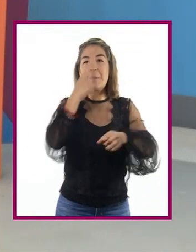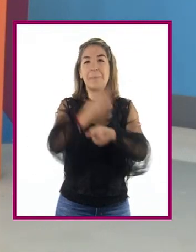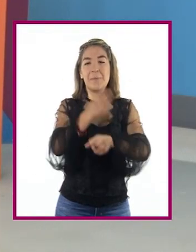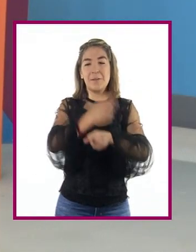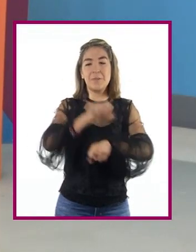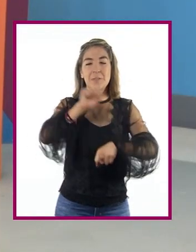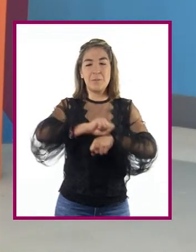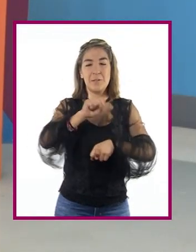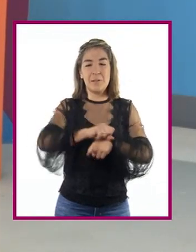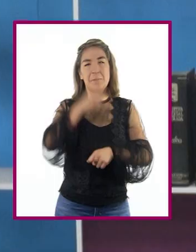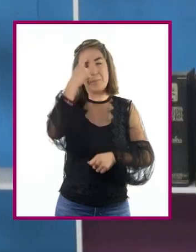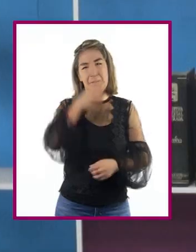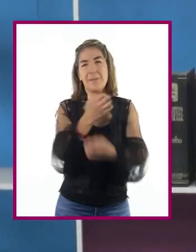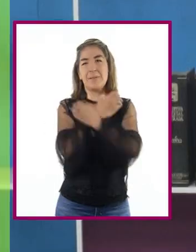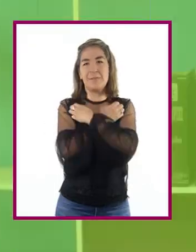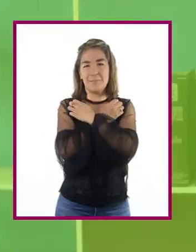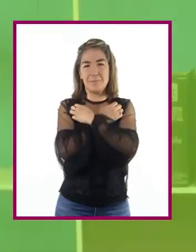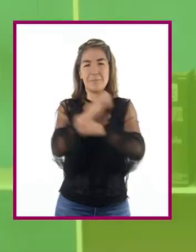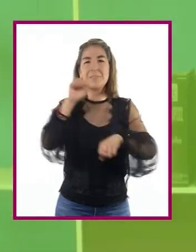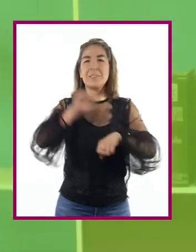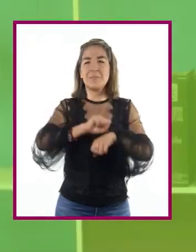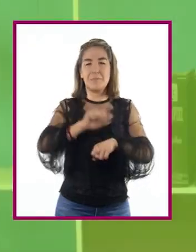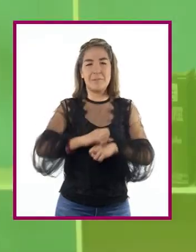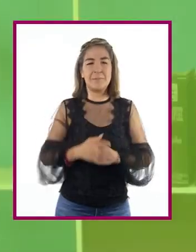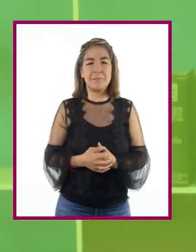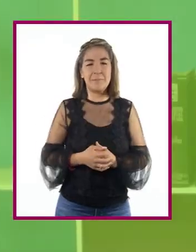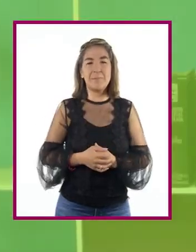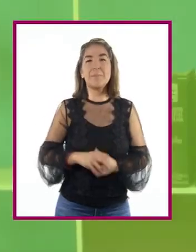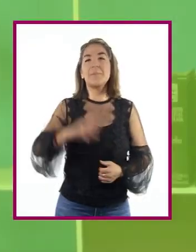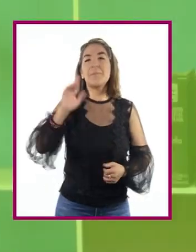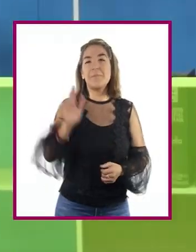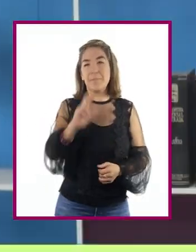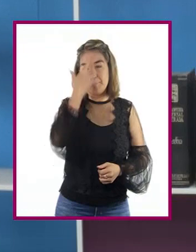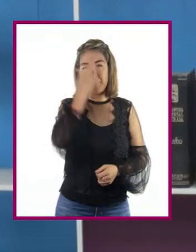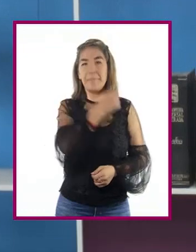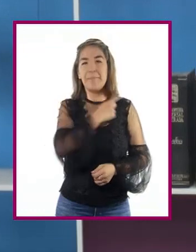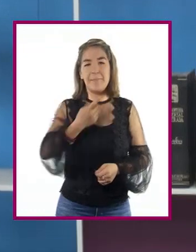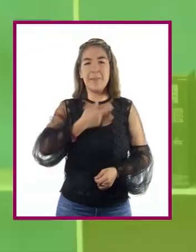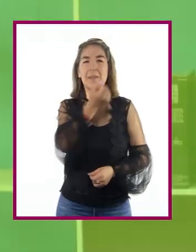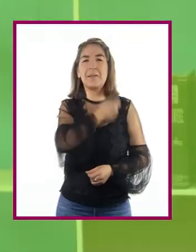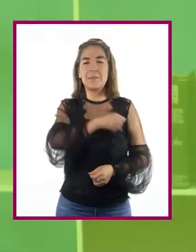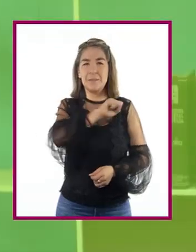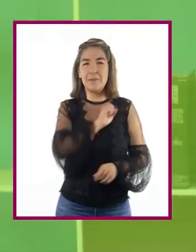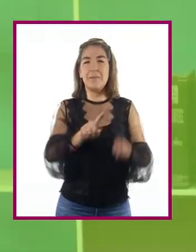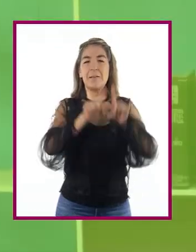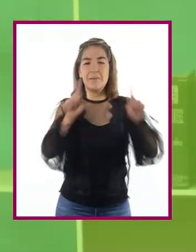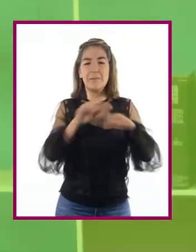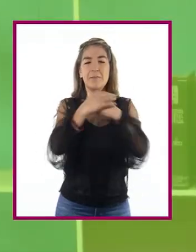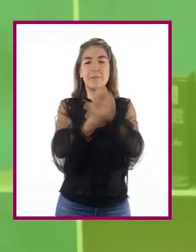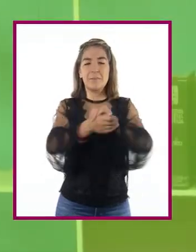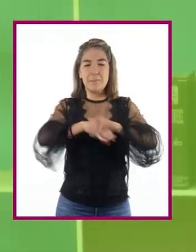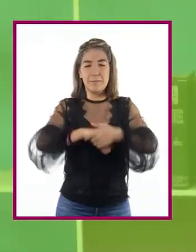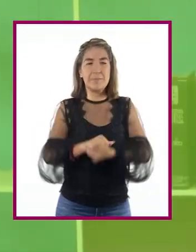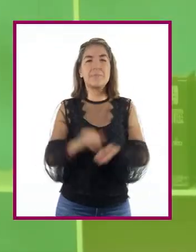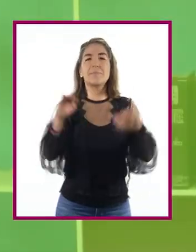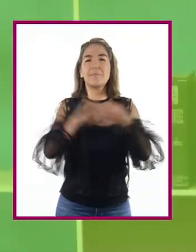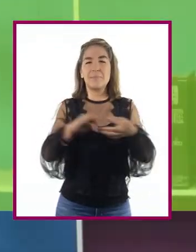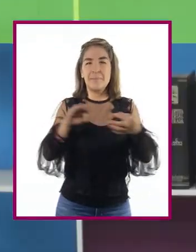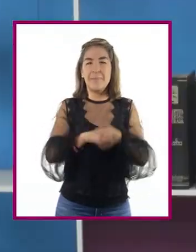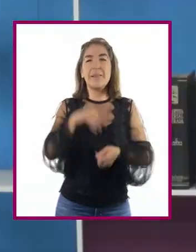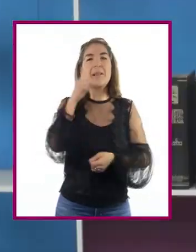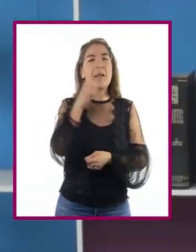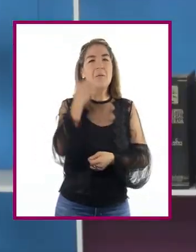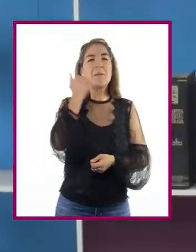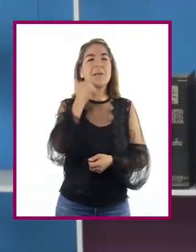de Educación Secundaria. Recuerden mantener la sana distancia y lavarse constantemente las manos con agua